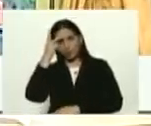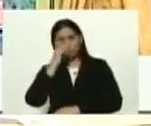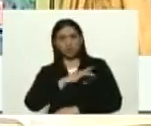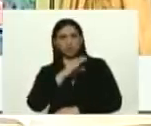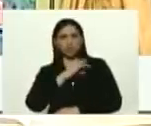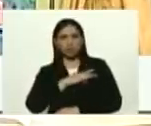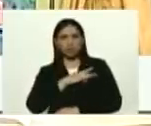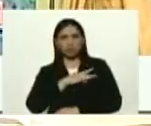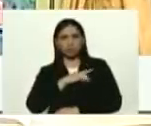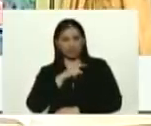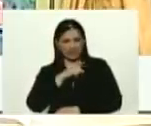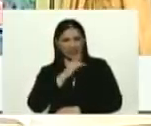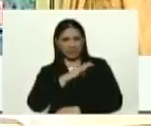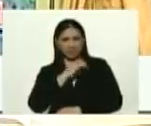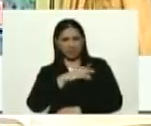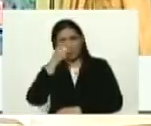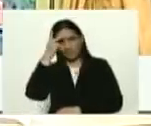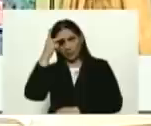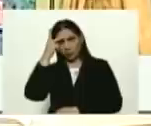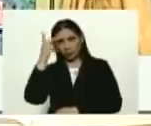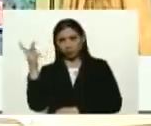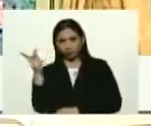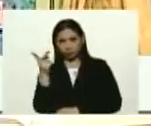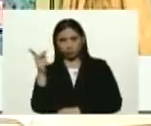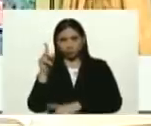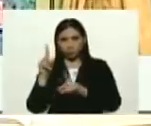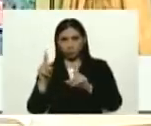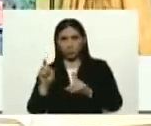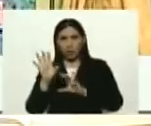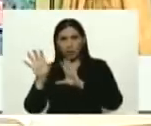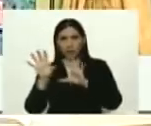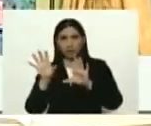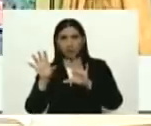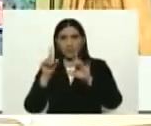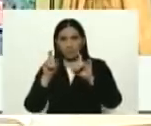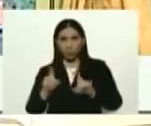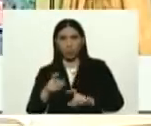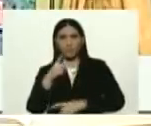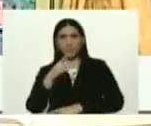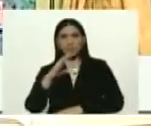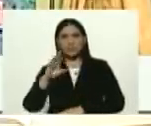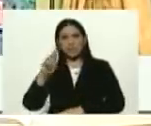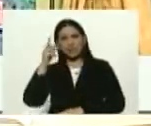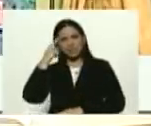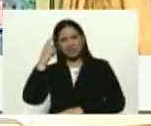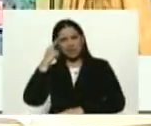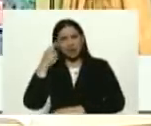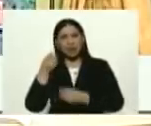Chile y en Perú, una prueba de PCR, ¿ustedes saben cuánto cuesta?